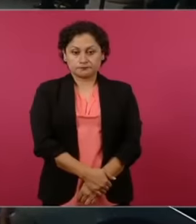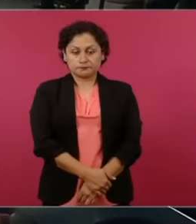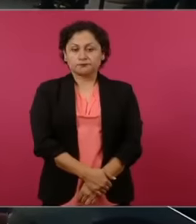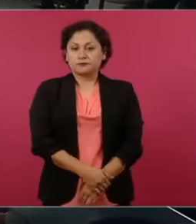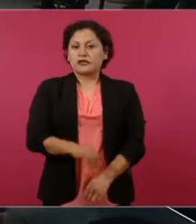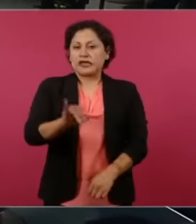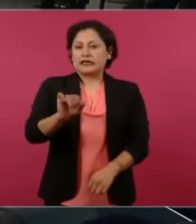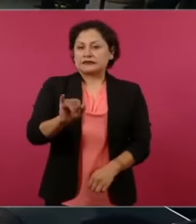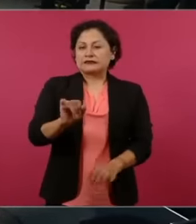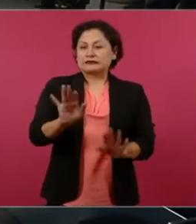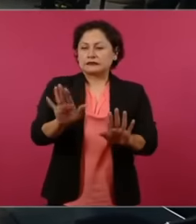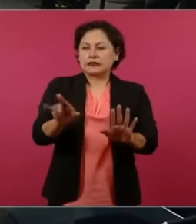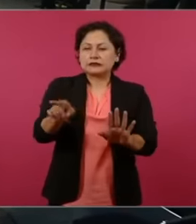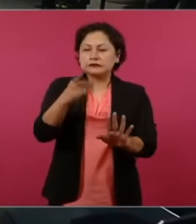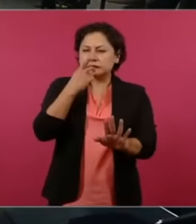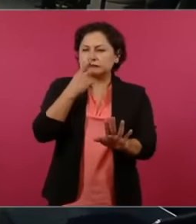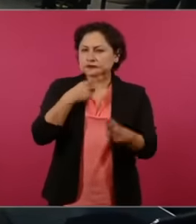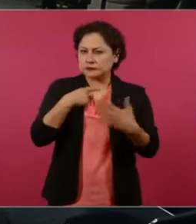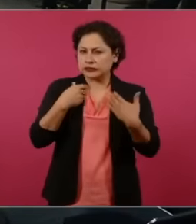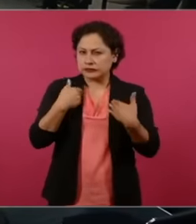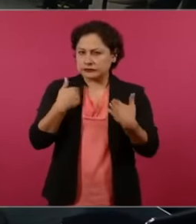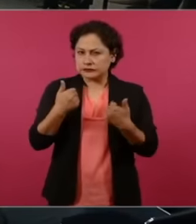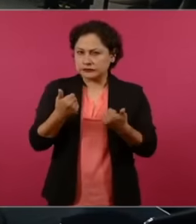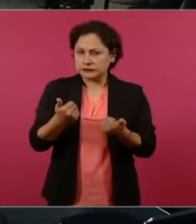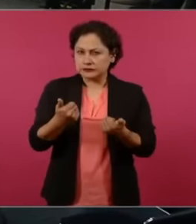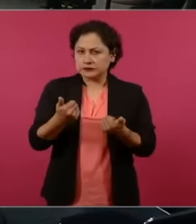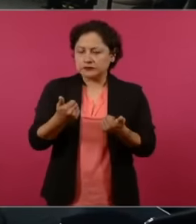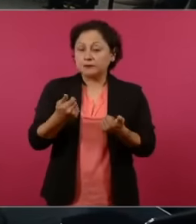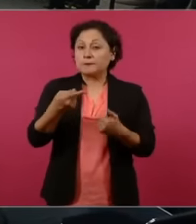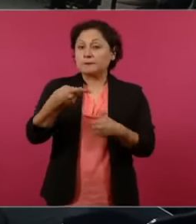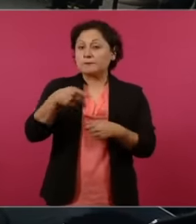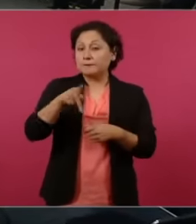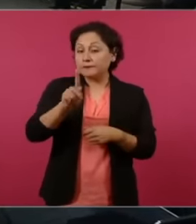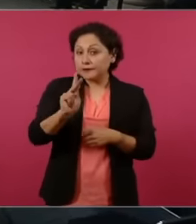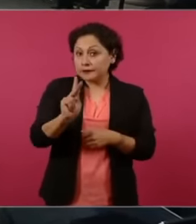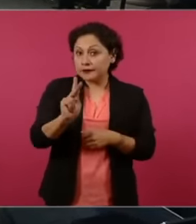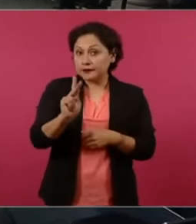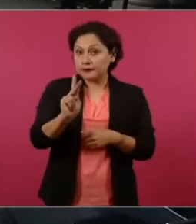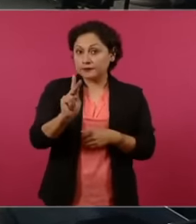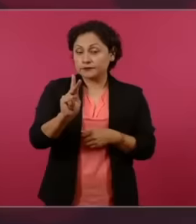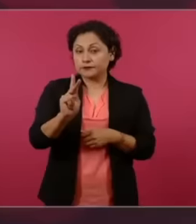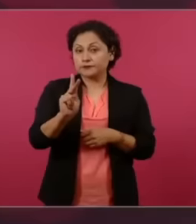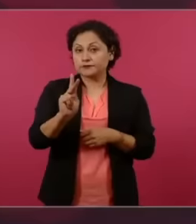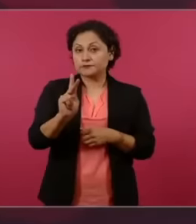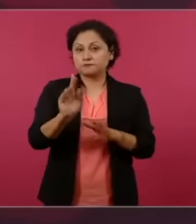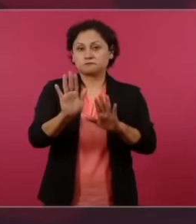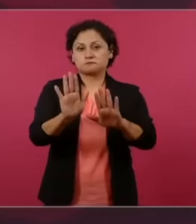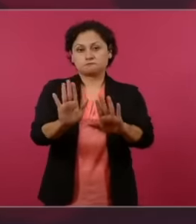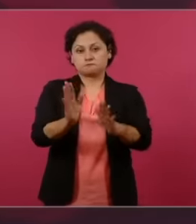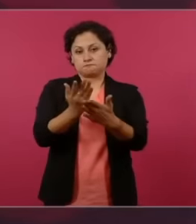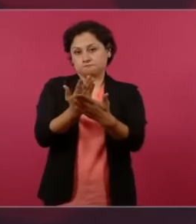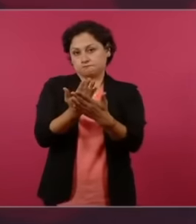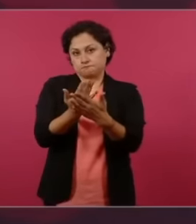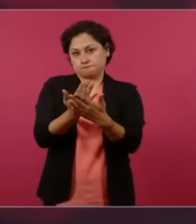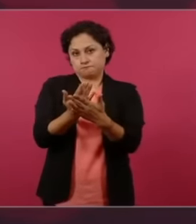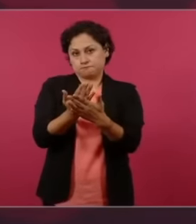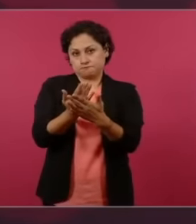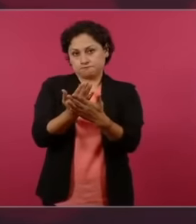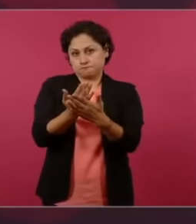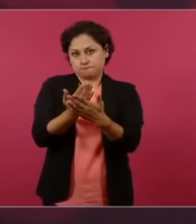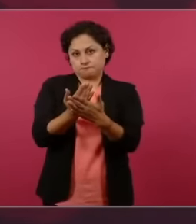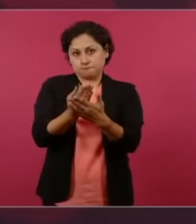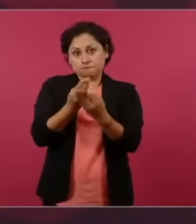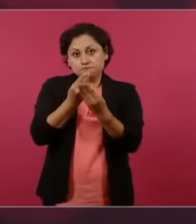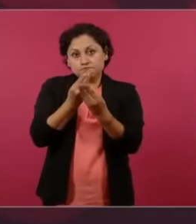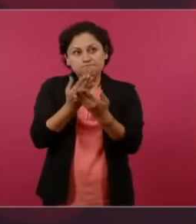ya entiendo, pero... Hay una hipótesis en ese sentido. Pero todavía tengo que esperar, porque no